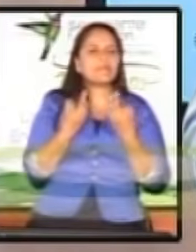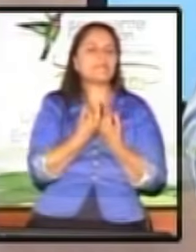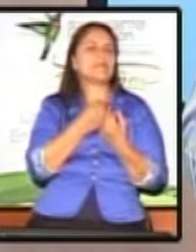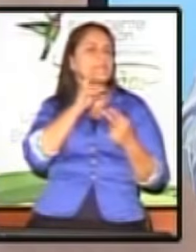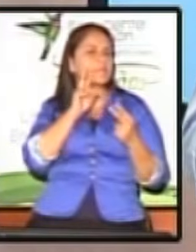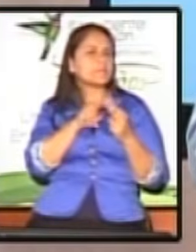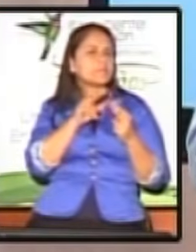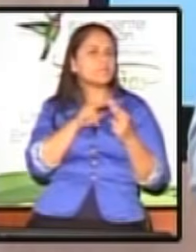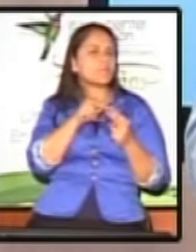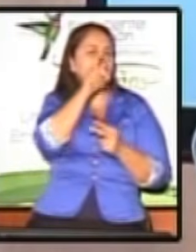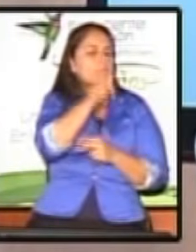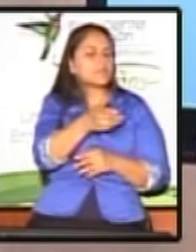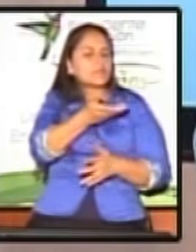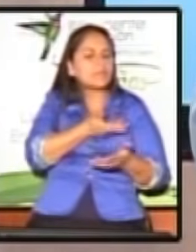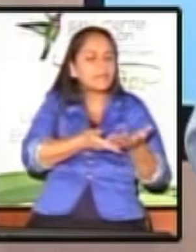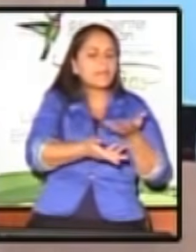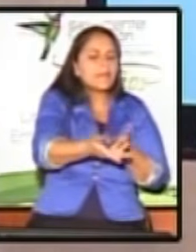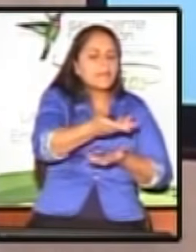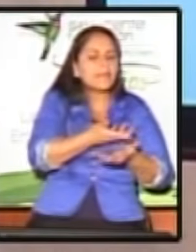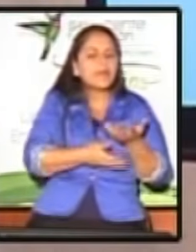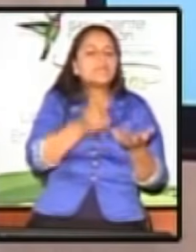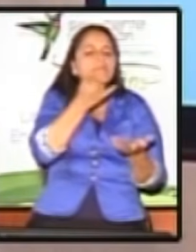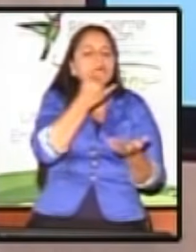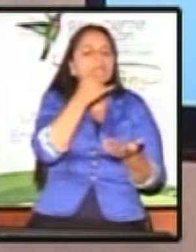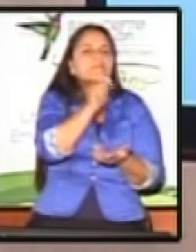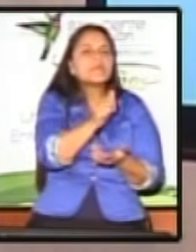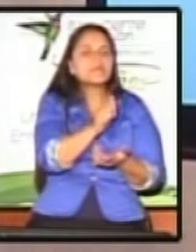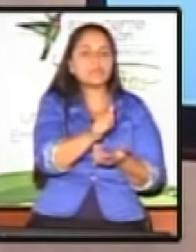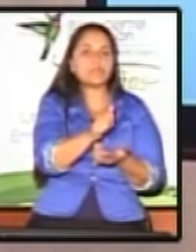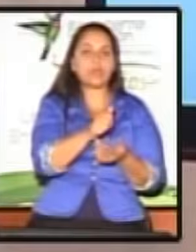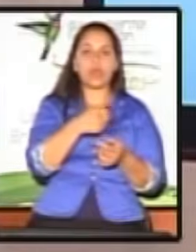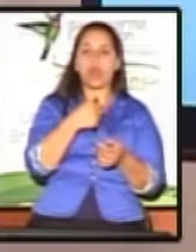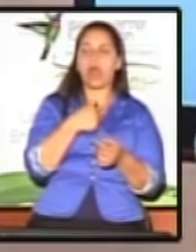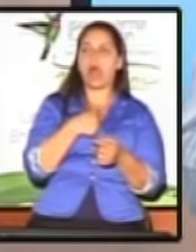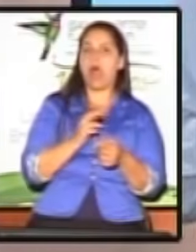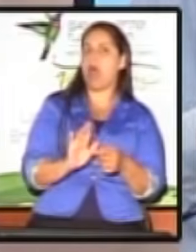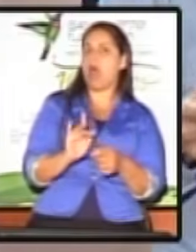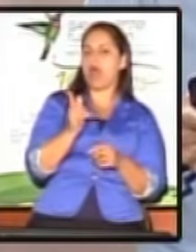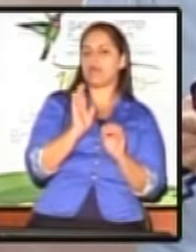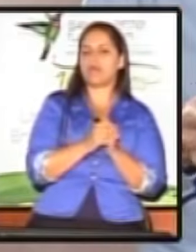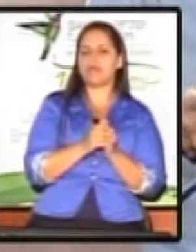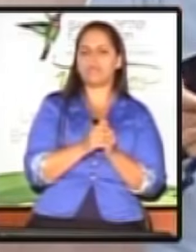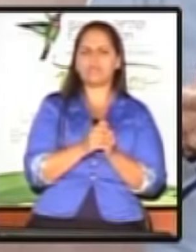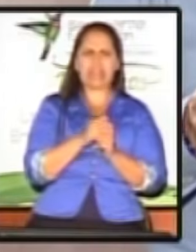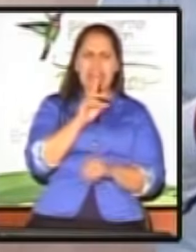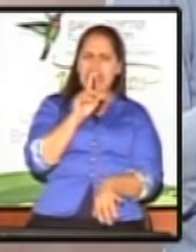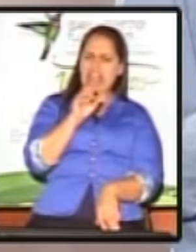hasta dónde él quiere conocer qué pasa, pero en sus propias palabras, porque si a uno le dicen un